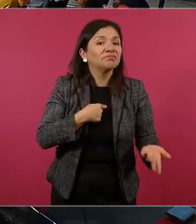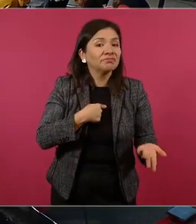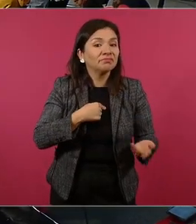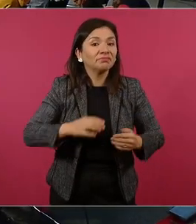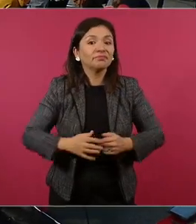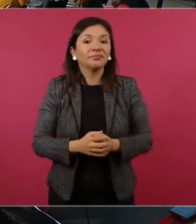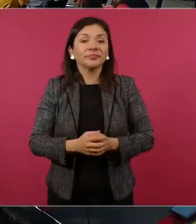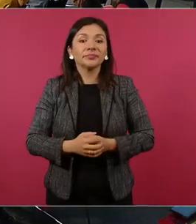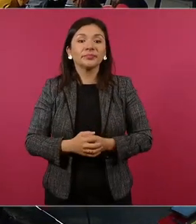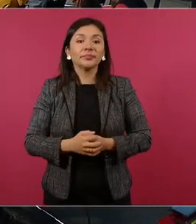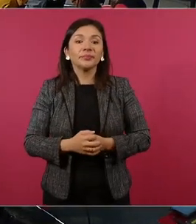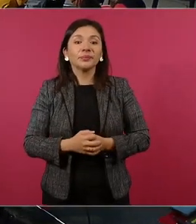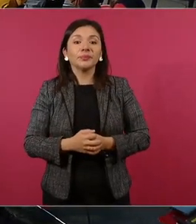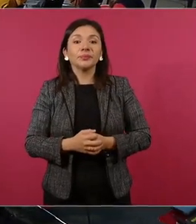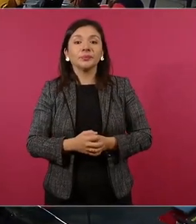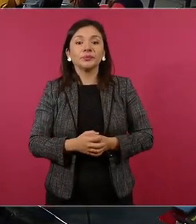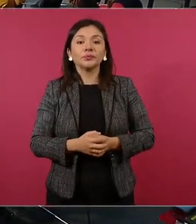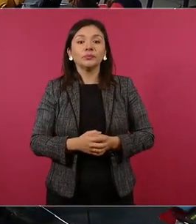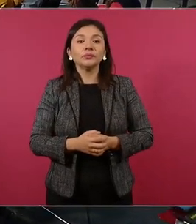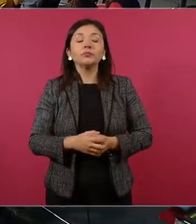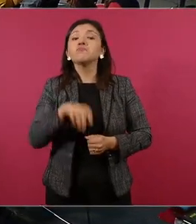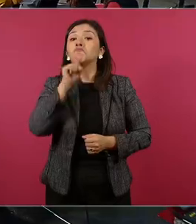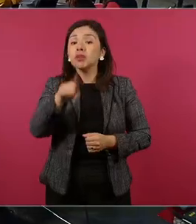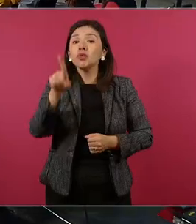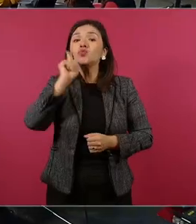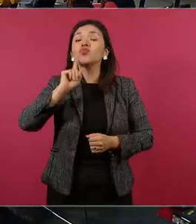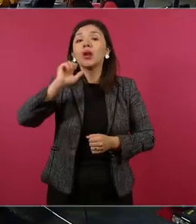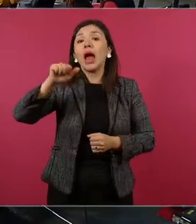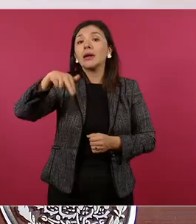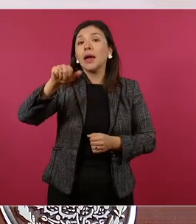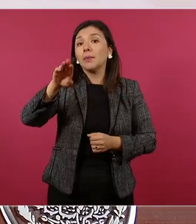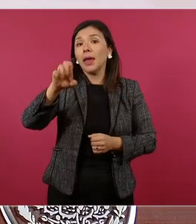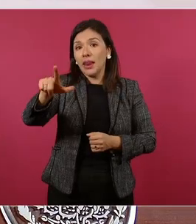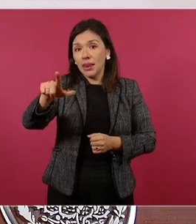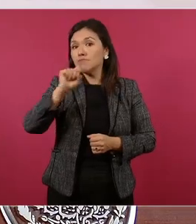antes otro de de anab ella ella